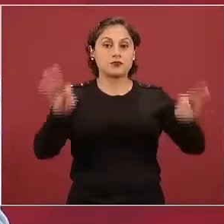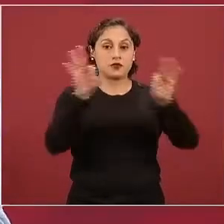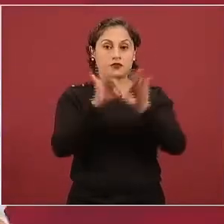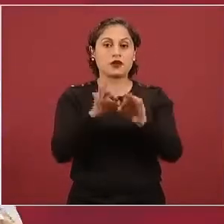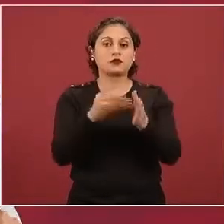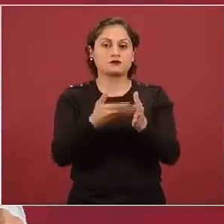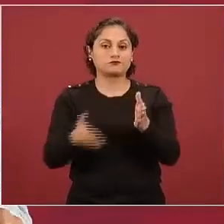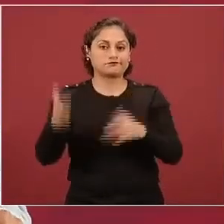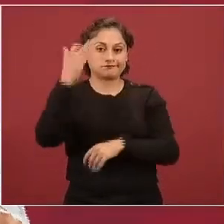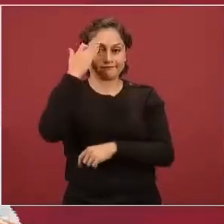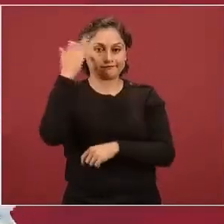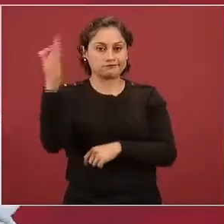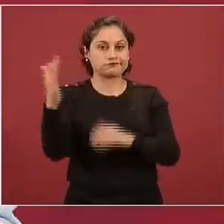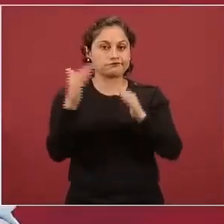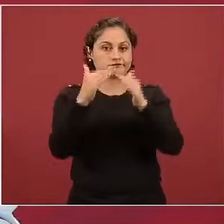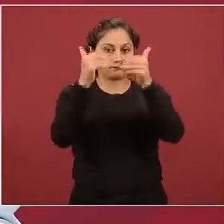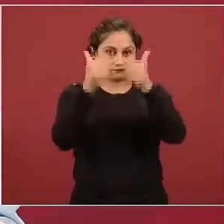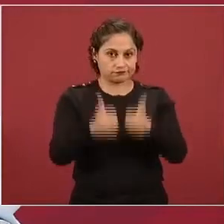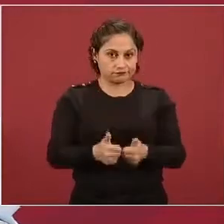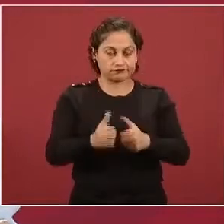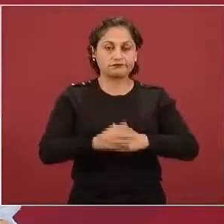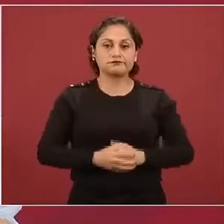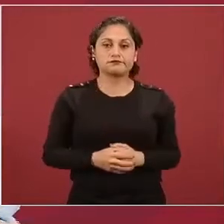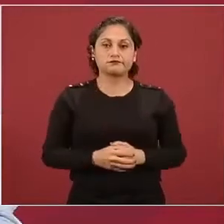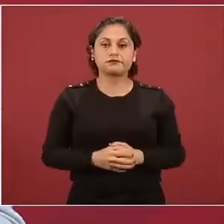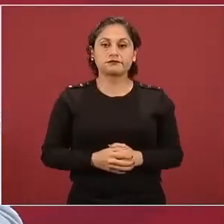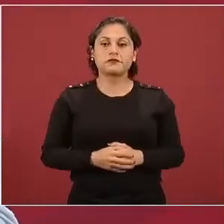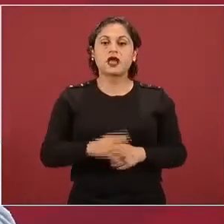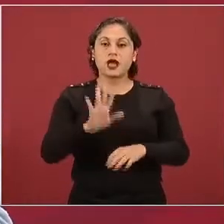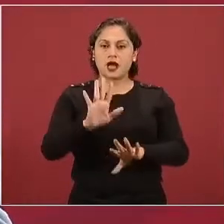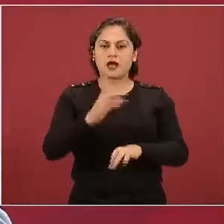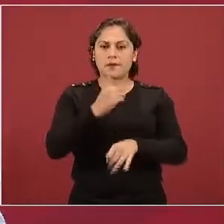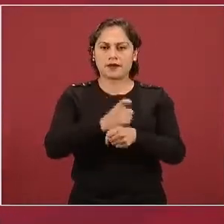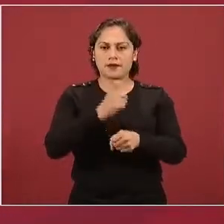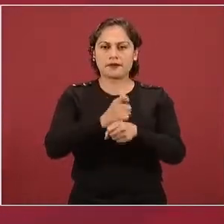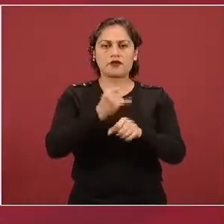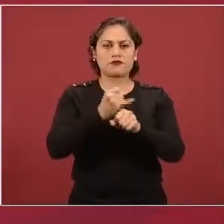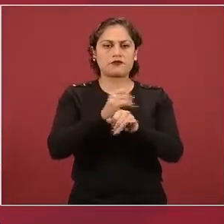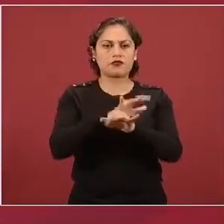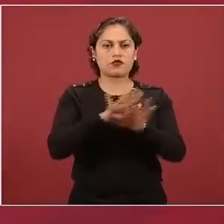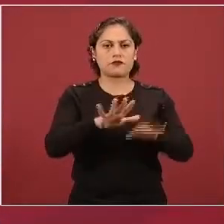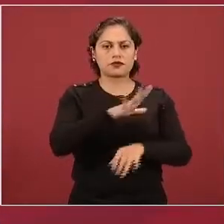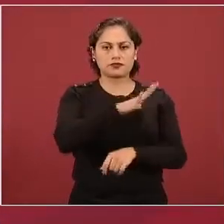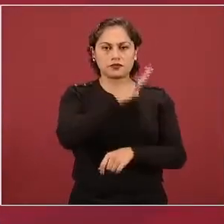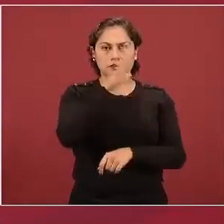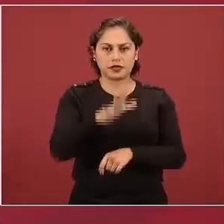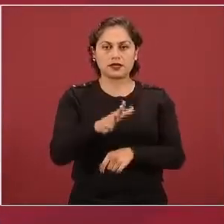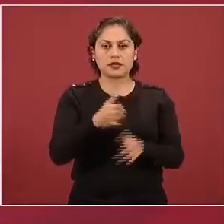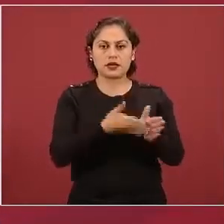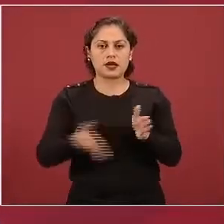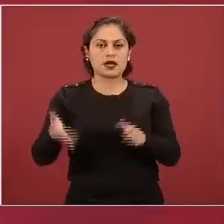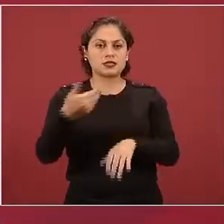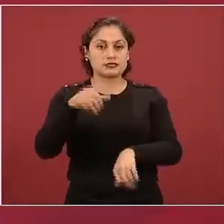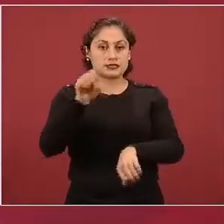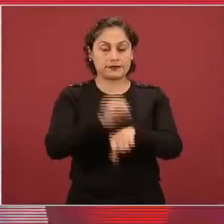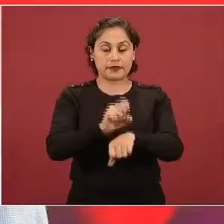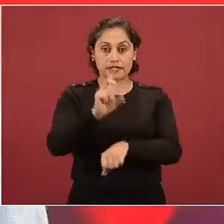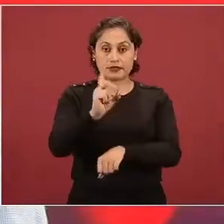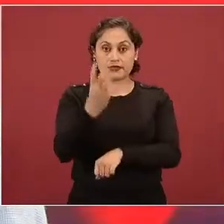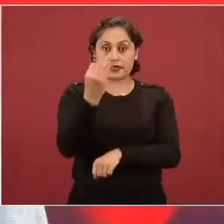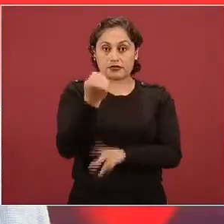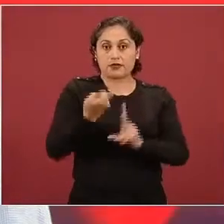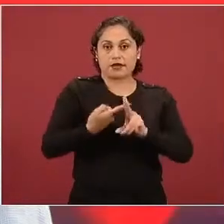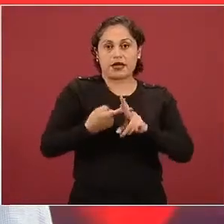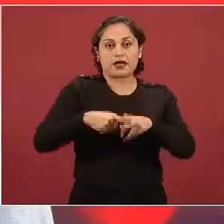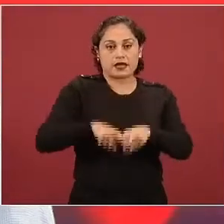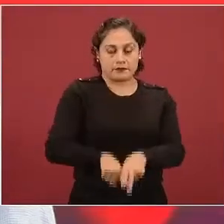confinamiento. Primero presentaré el informe técnico. Abrimos la semana 39, hoy 20 de septiembre,